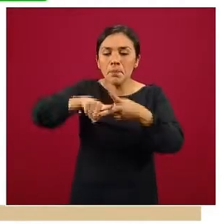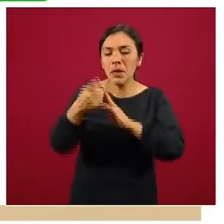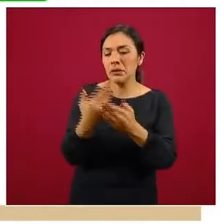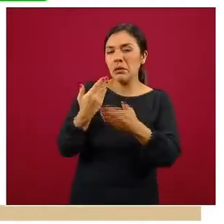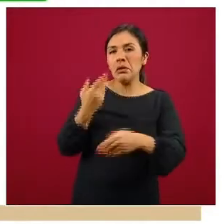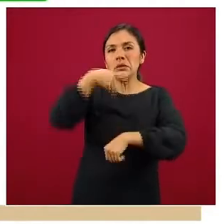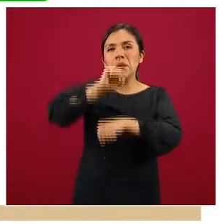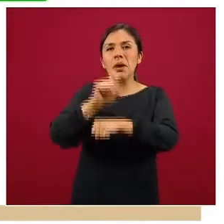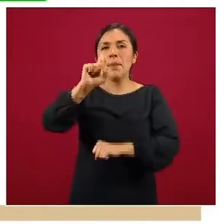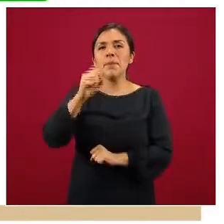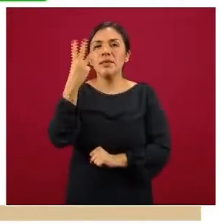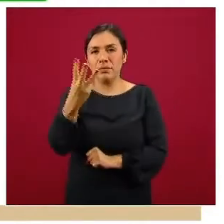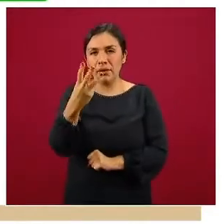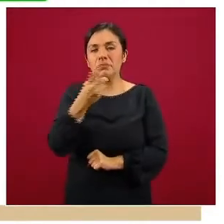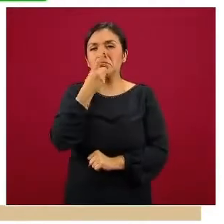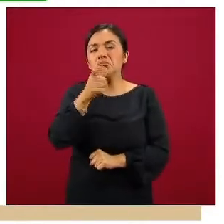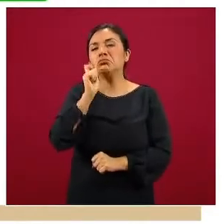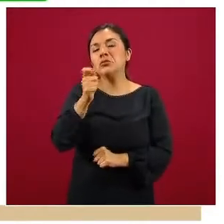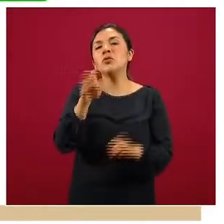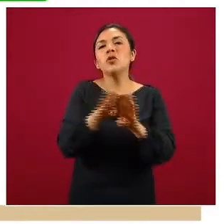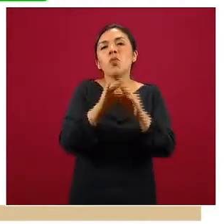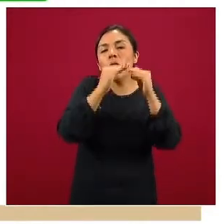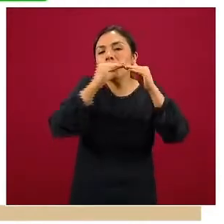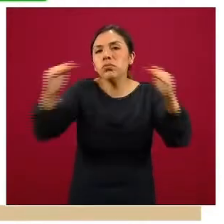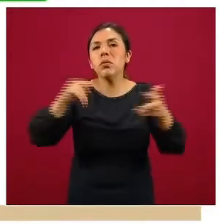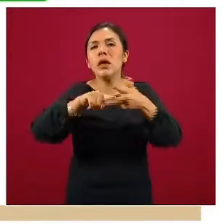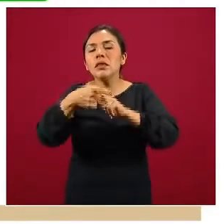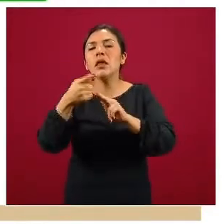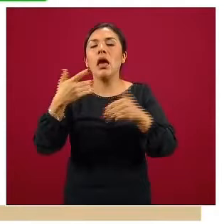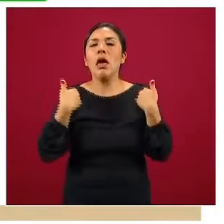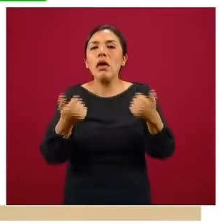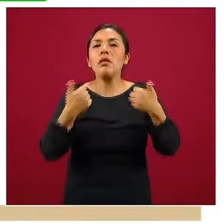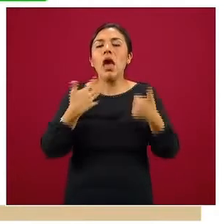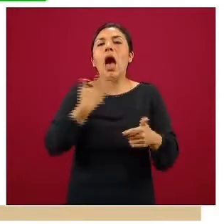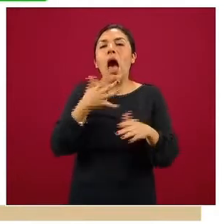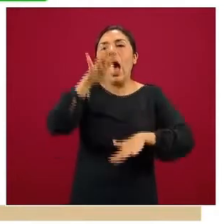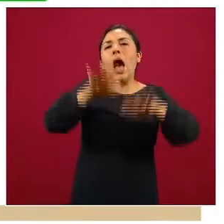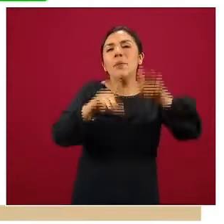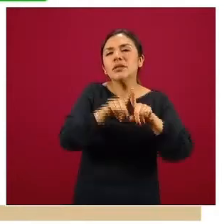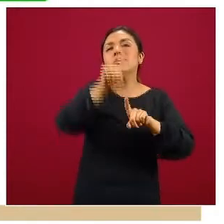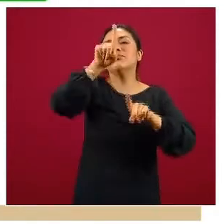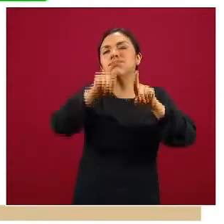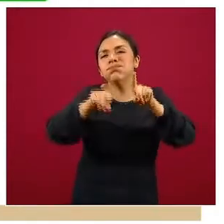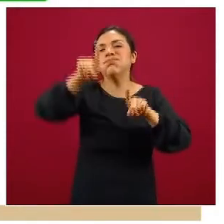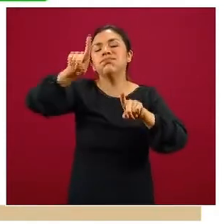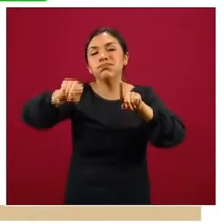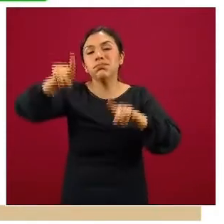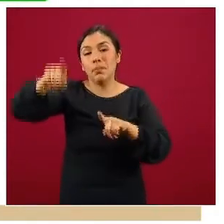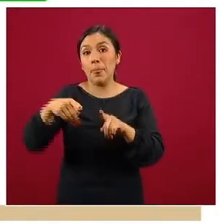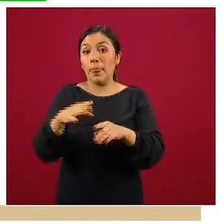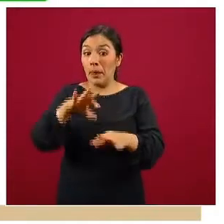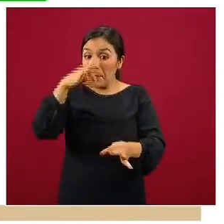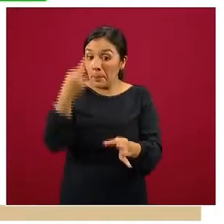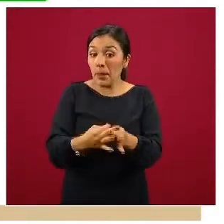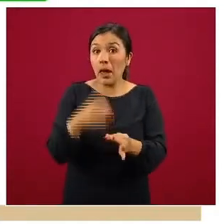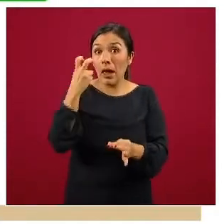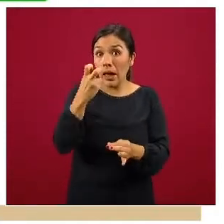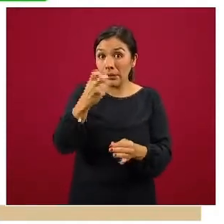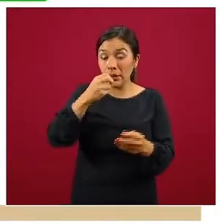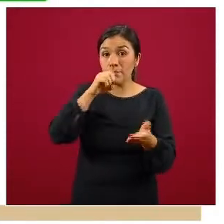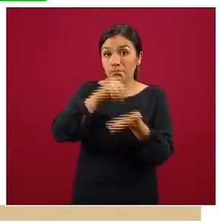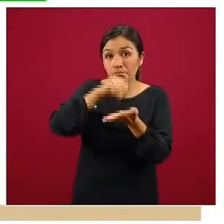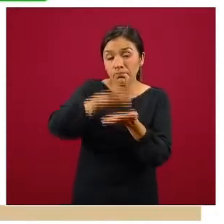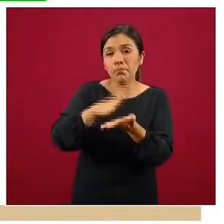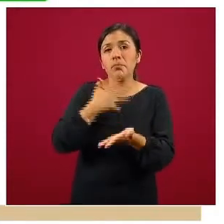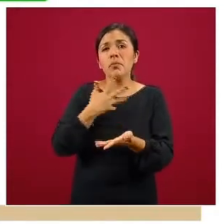23. Cuando decimos estabilidad, también está claro que es con algunas fluctuaciones. Concretamente, en la última periodo aquí